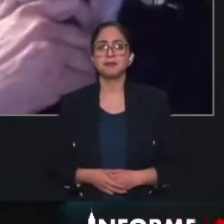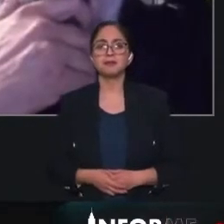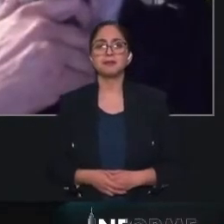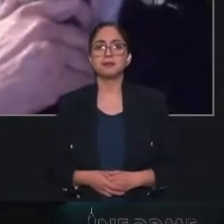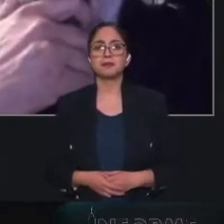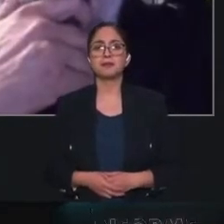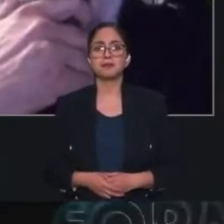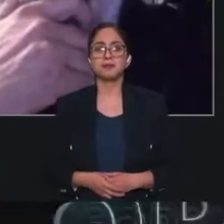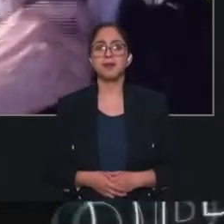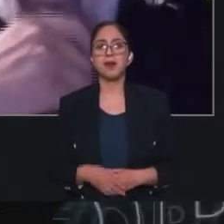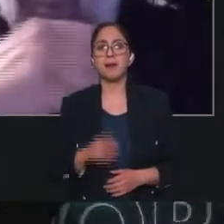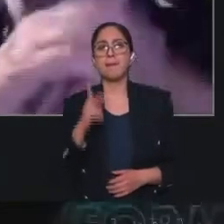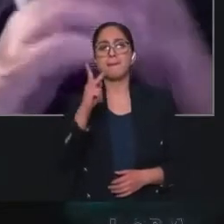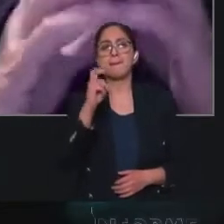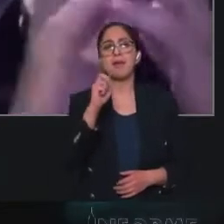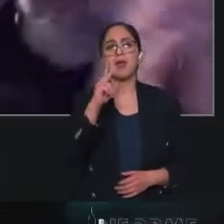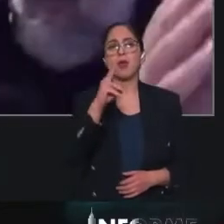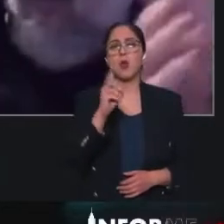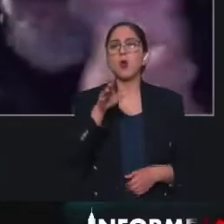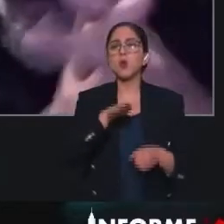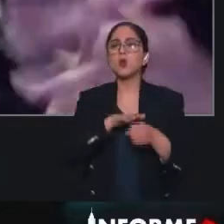esto?